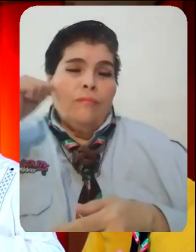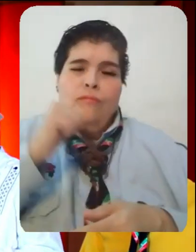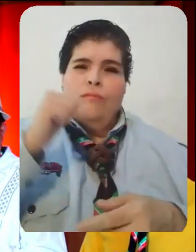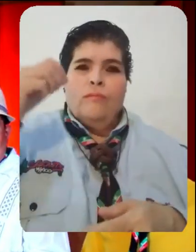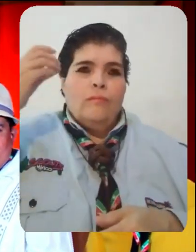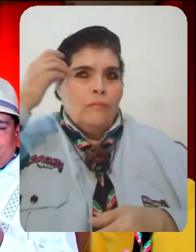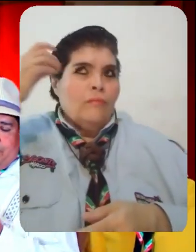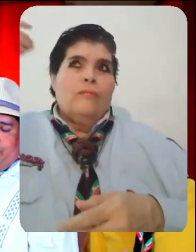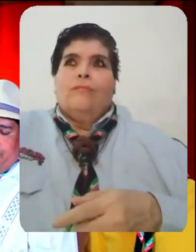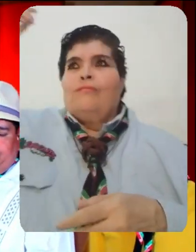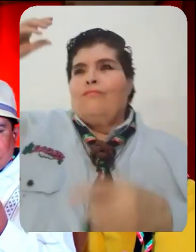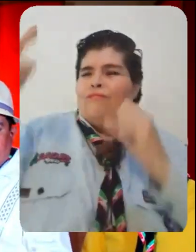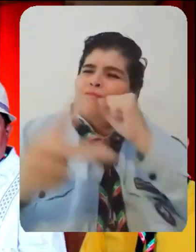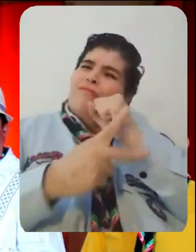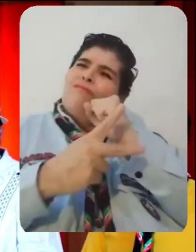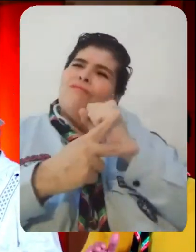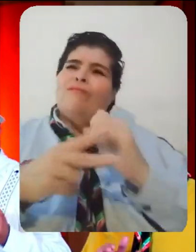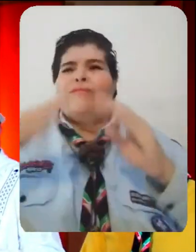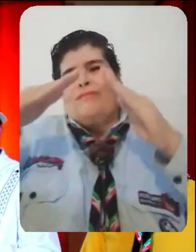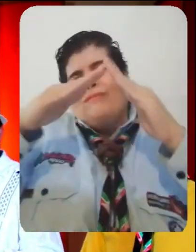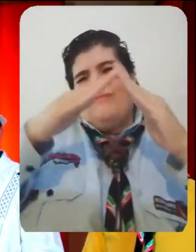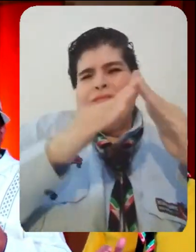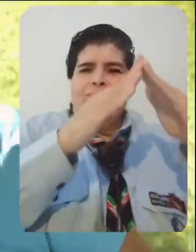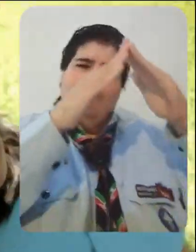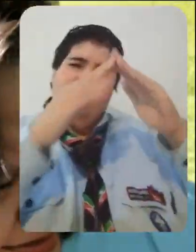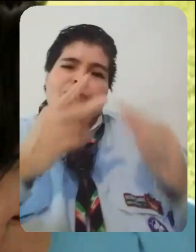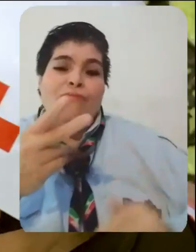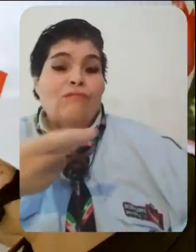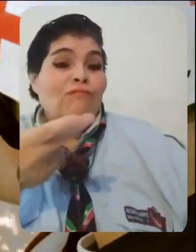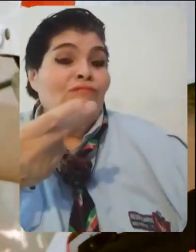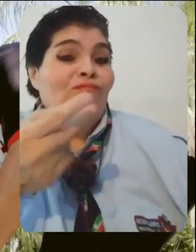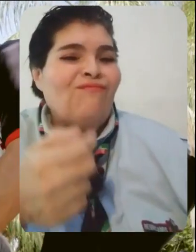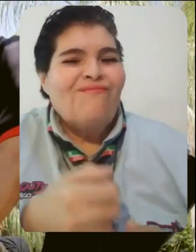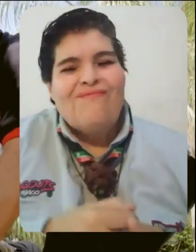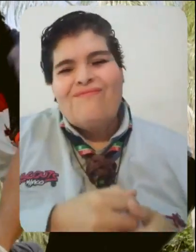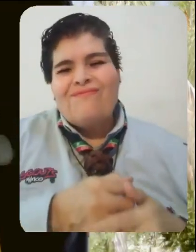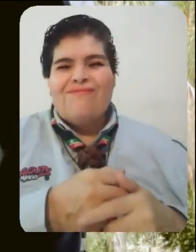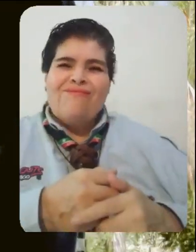Cuando nos necesite Dios, la patria, el hogar.